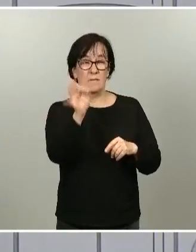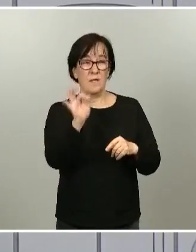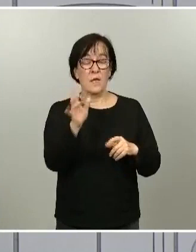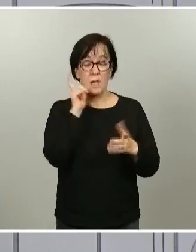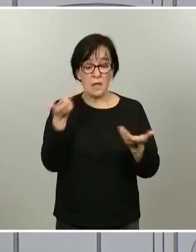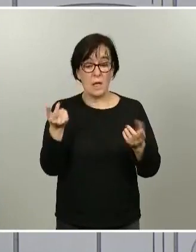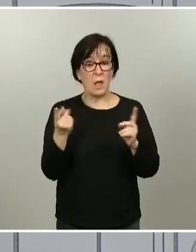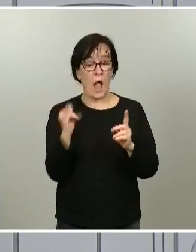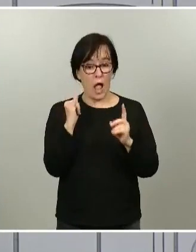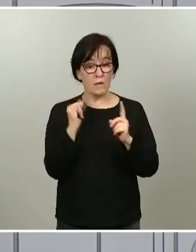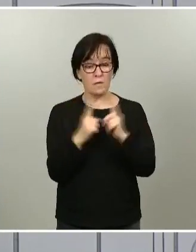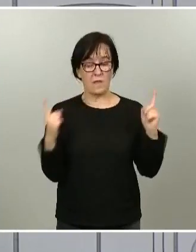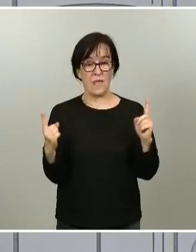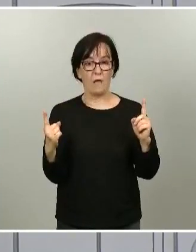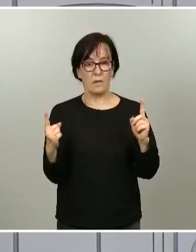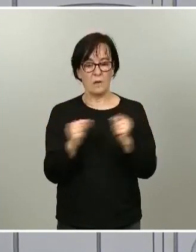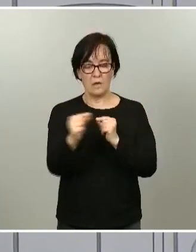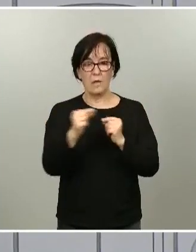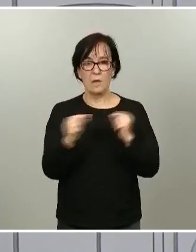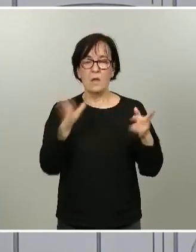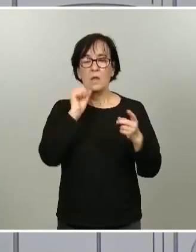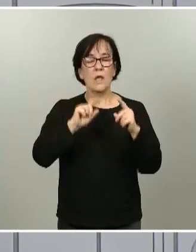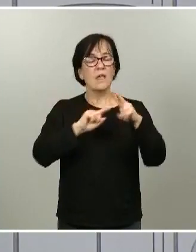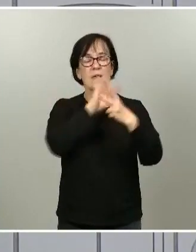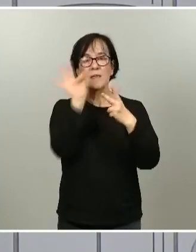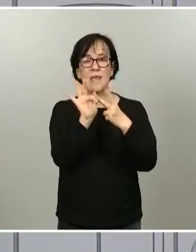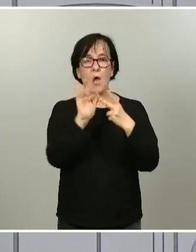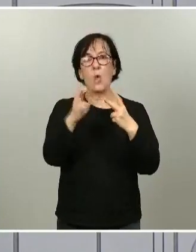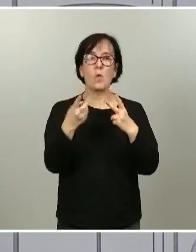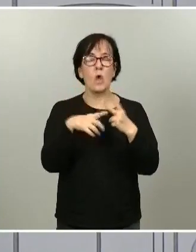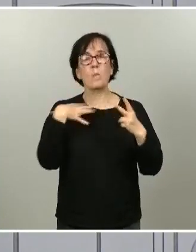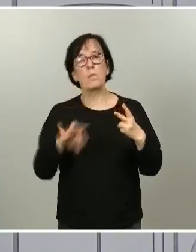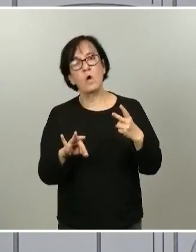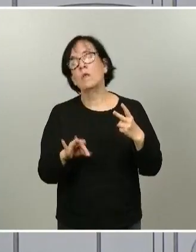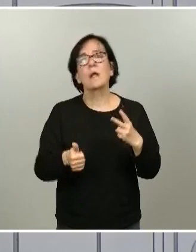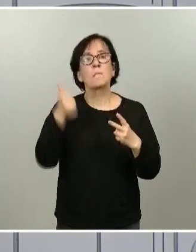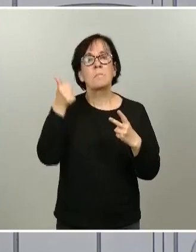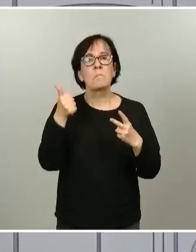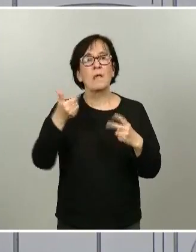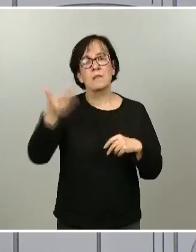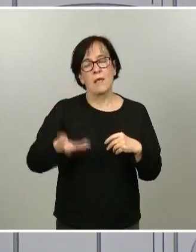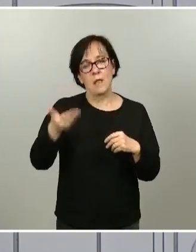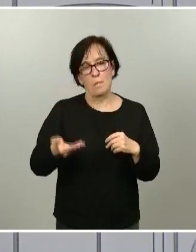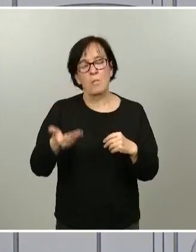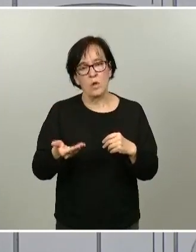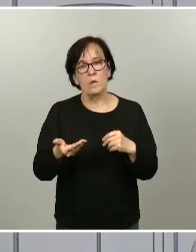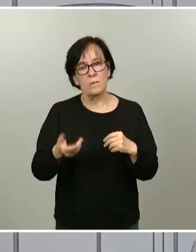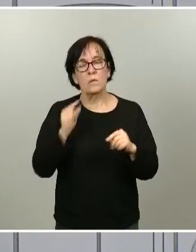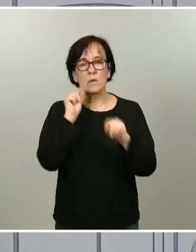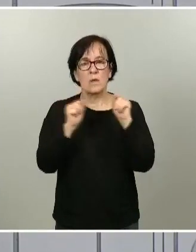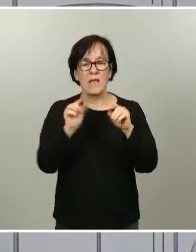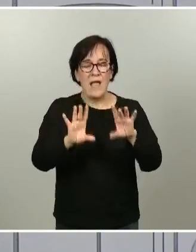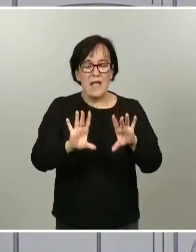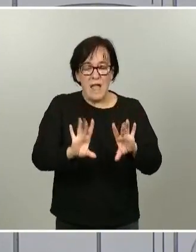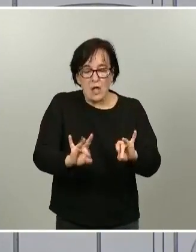distancia, el siguiente mecanismo de transmisión, que en principio podría ser más importante, sería la transmisión al tocar